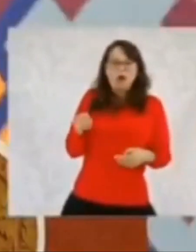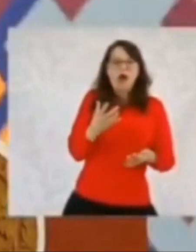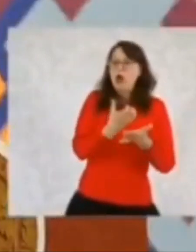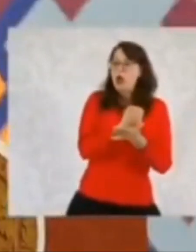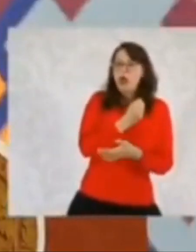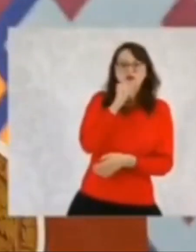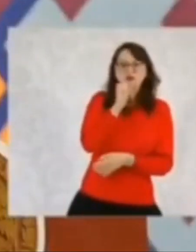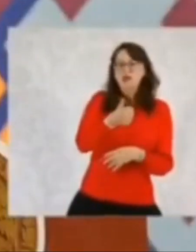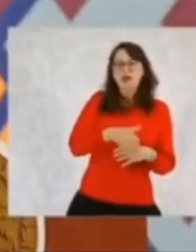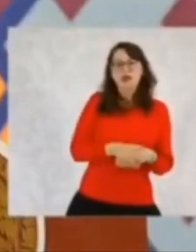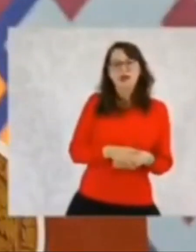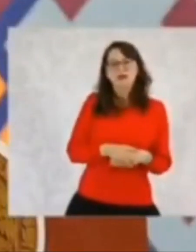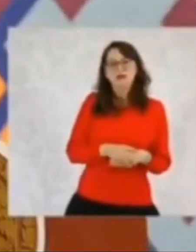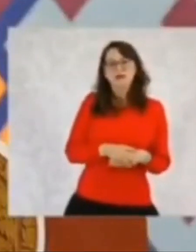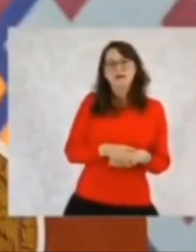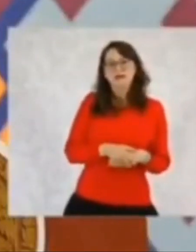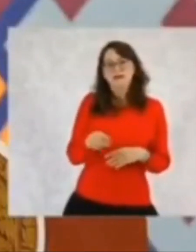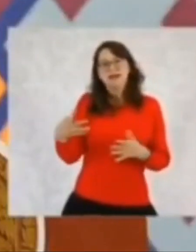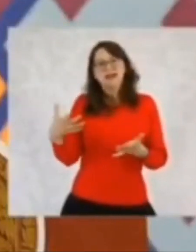¿No te parece